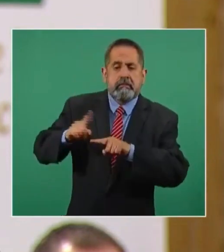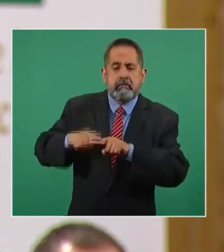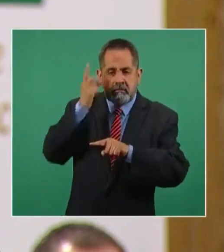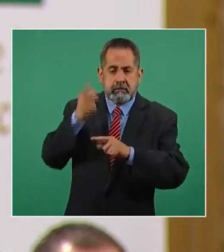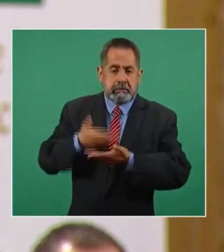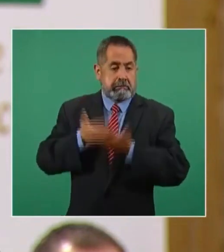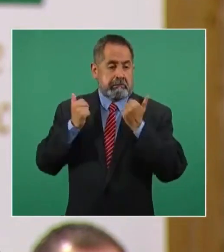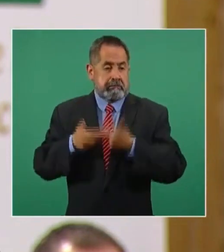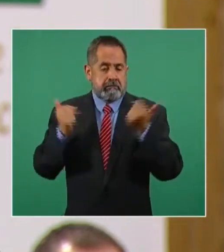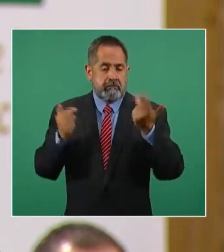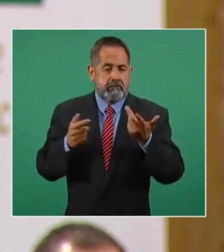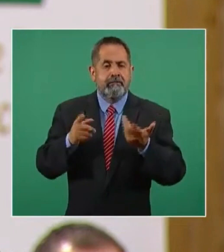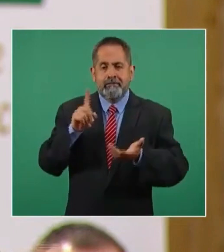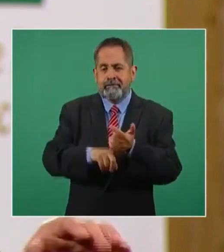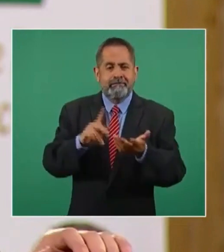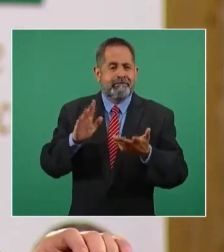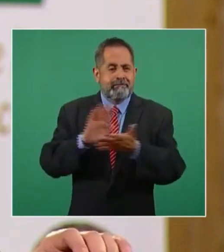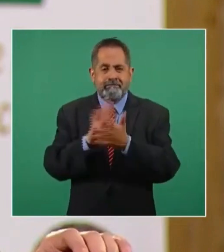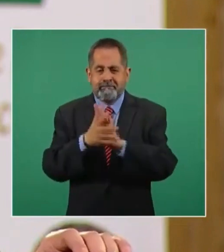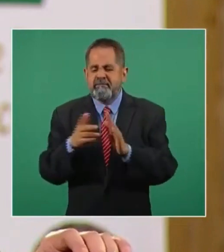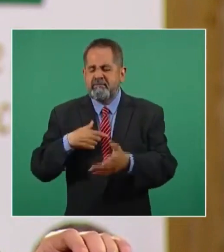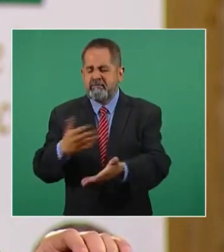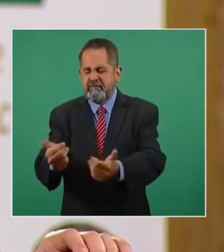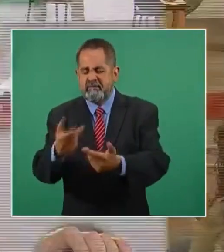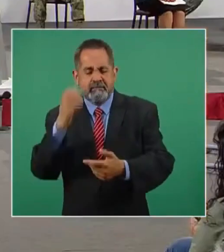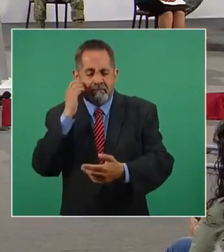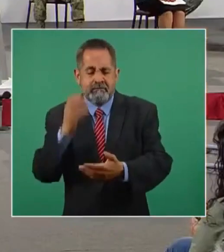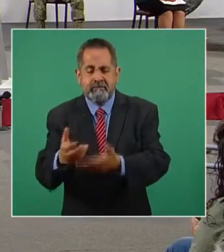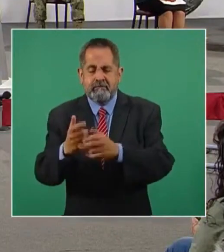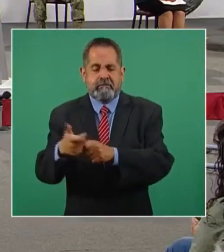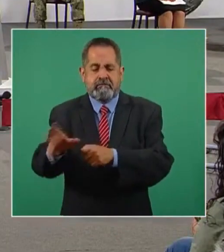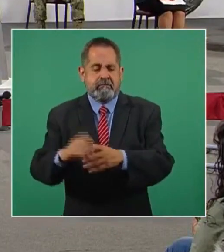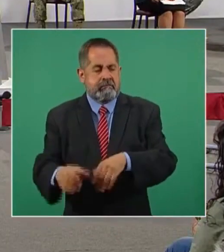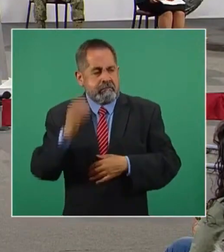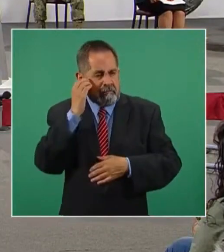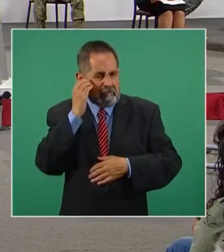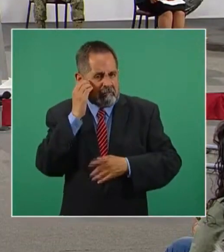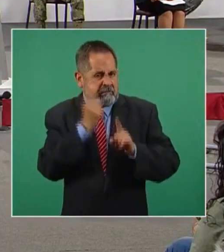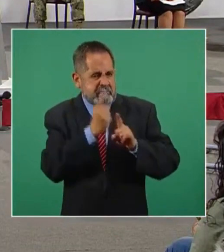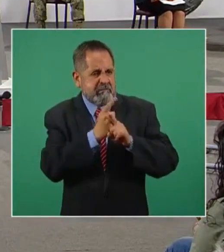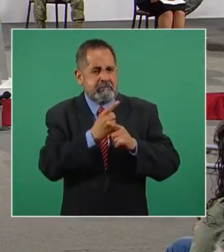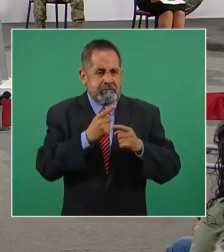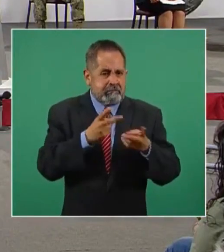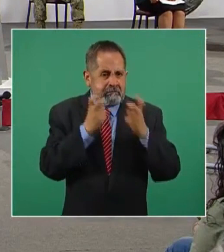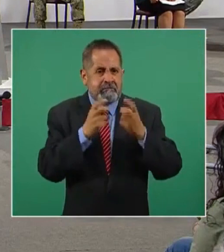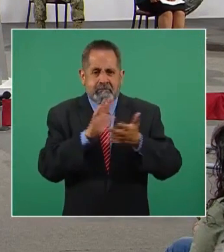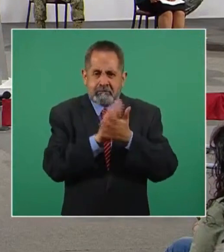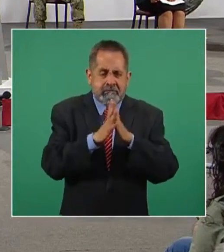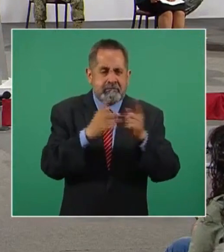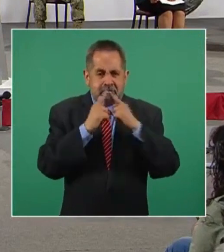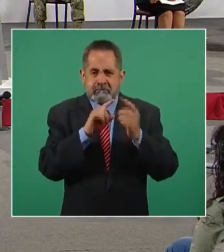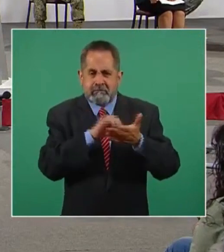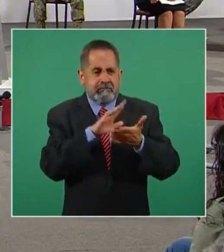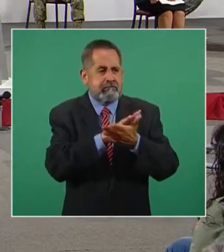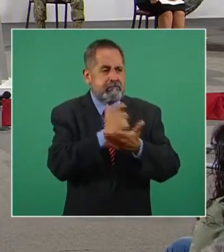los delincuentes se cobijan para cometer delitos de secuestro, extorsión, trata y en general para todo el conjunto de